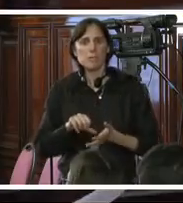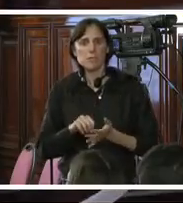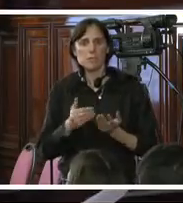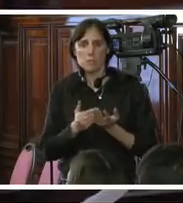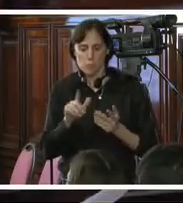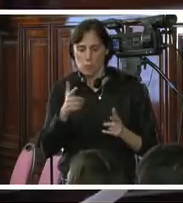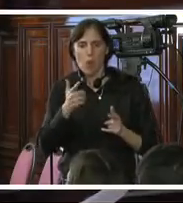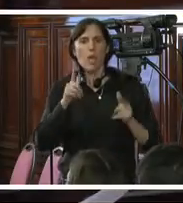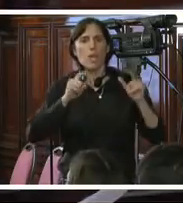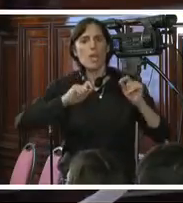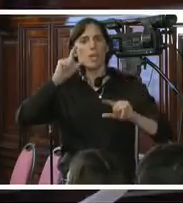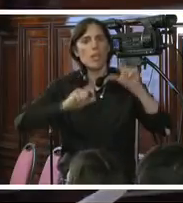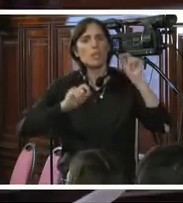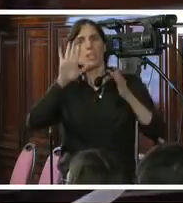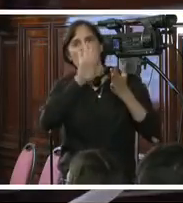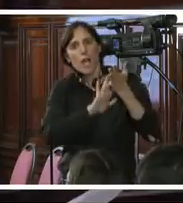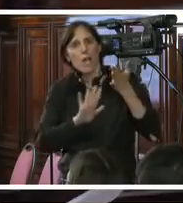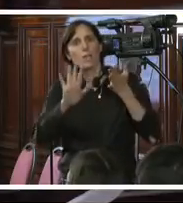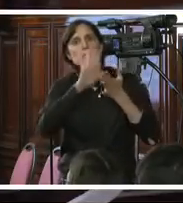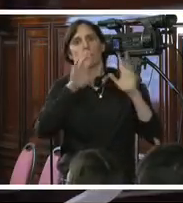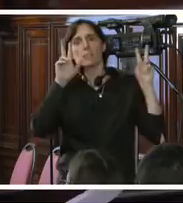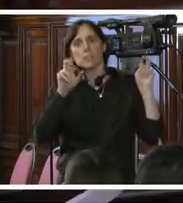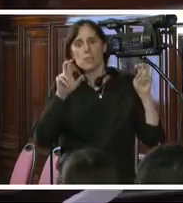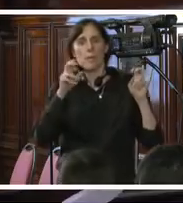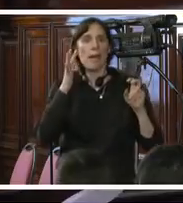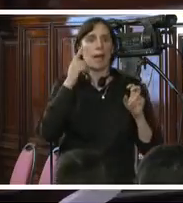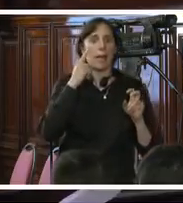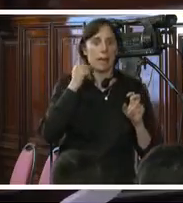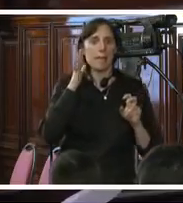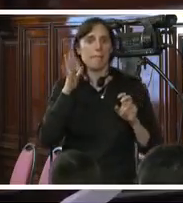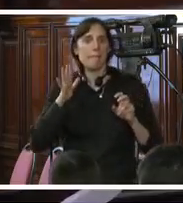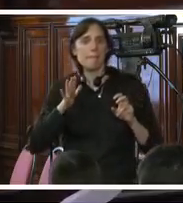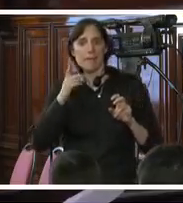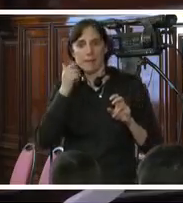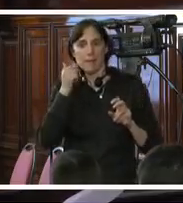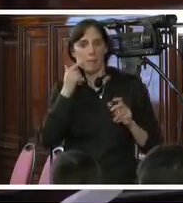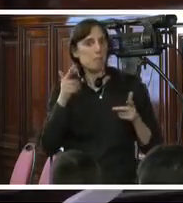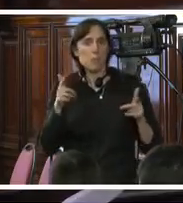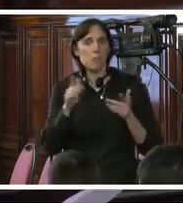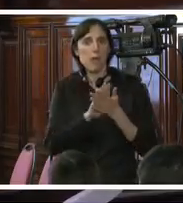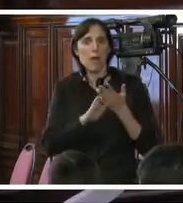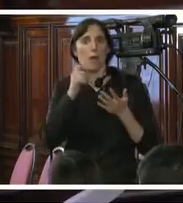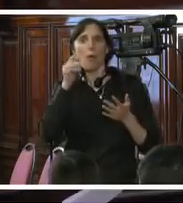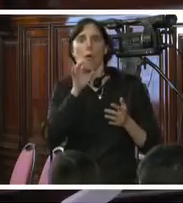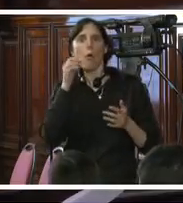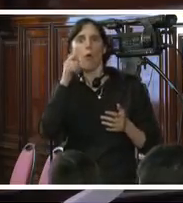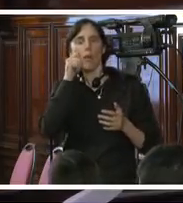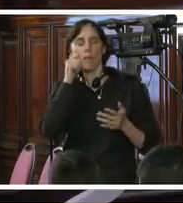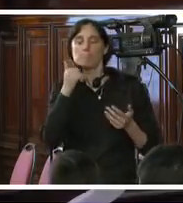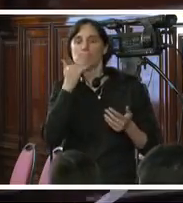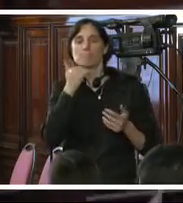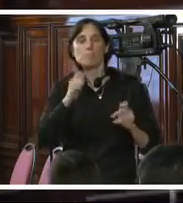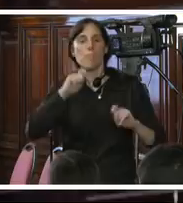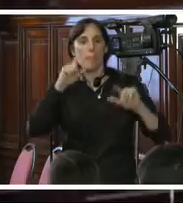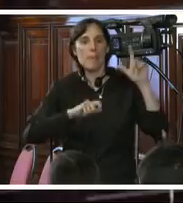con estadísticas nacionales desagregadas por sexo y edad de las denuncias de abuso sexual. Tampoco puede medirse cuántas de